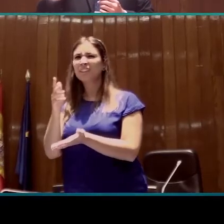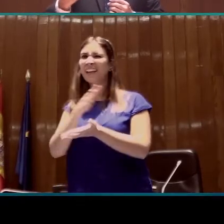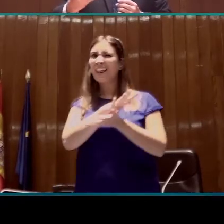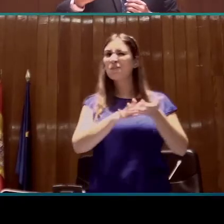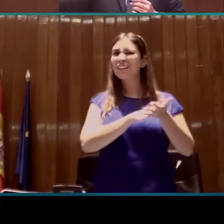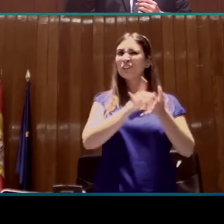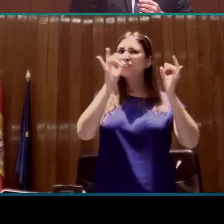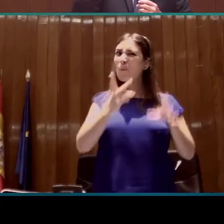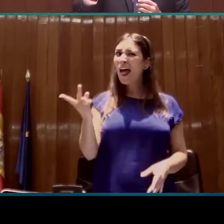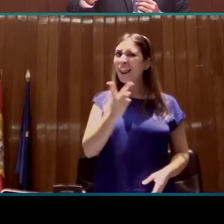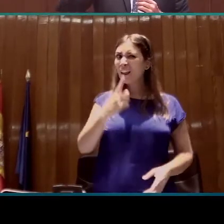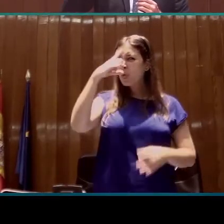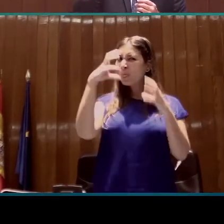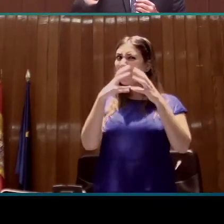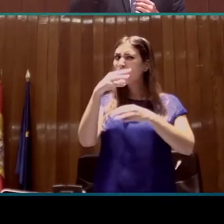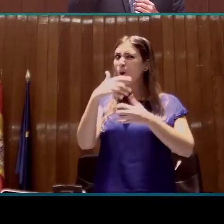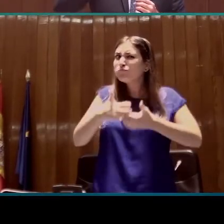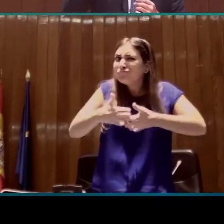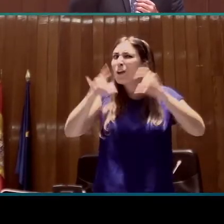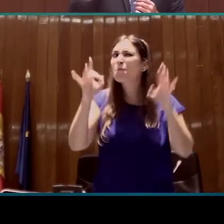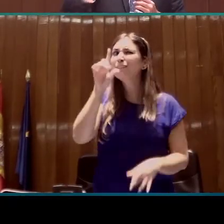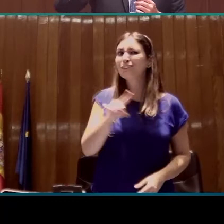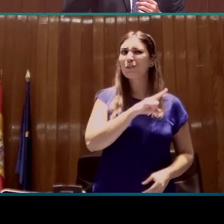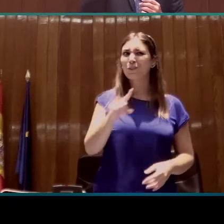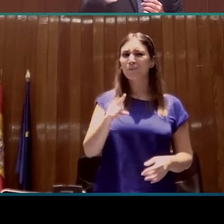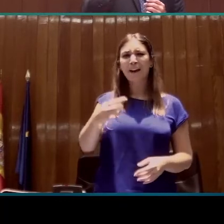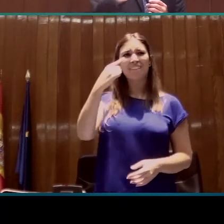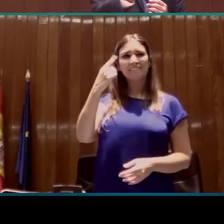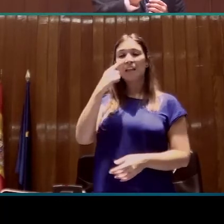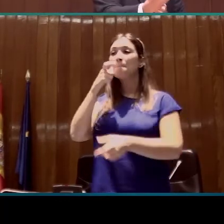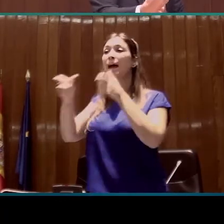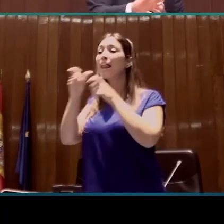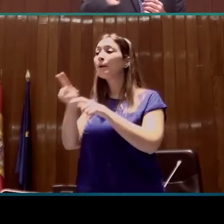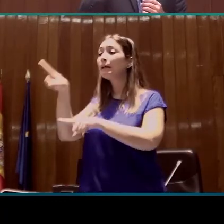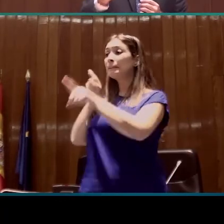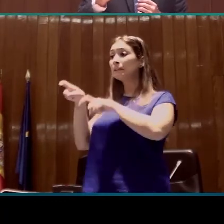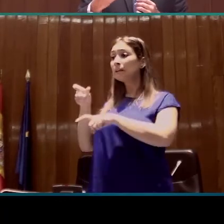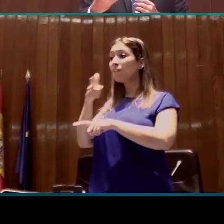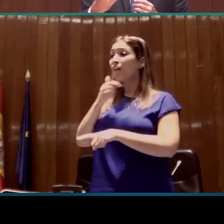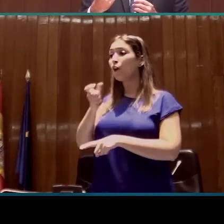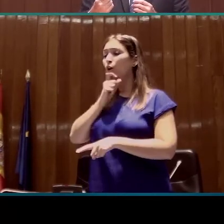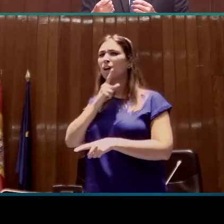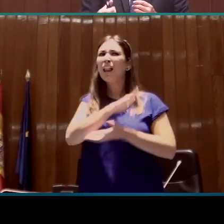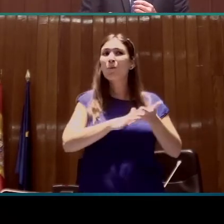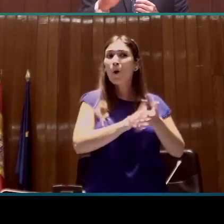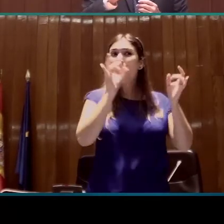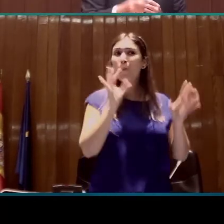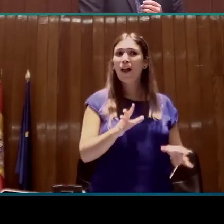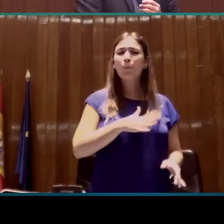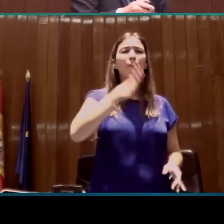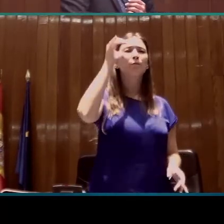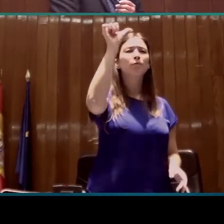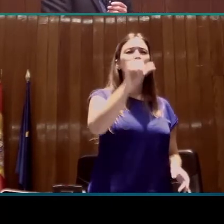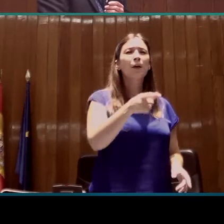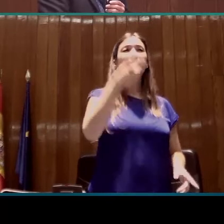signos? ¿Nuestro cerebro utiliza esos mismos mecanismos adaptados a otro medio para poder reconocer los signos? Esa